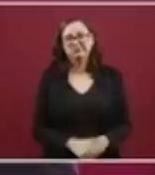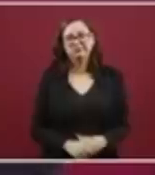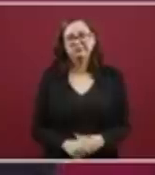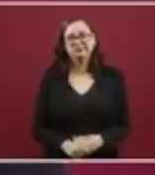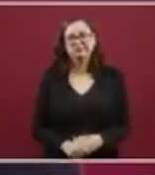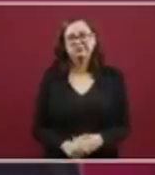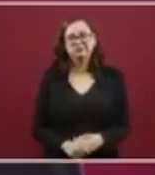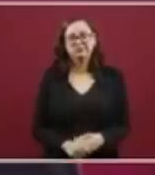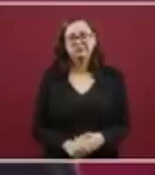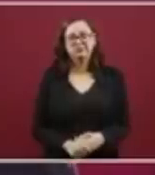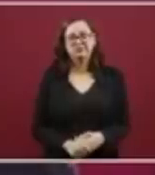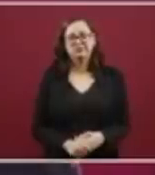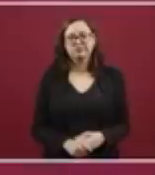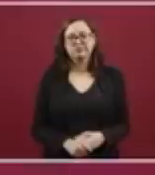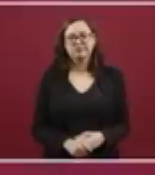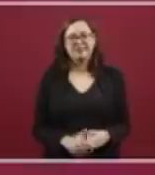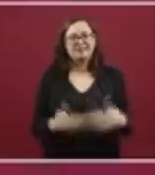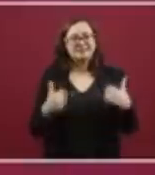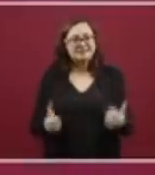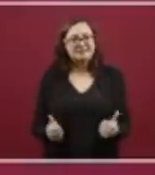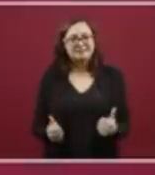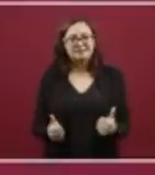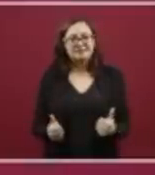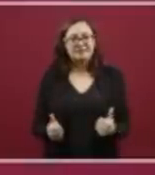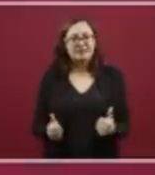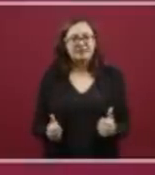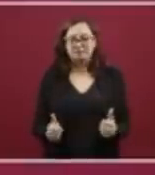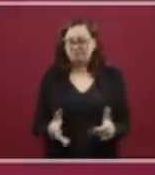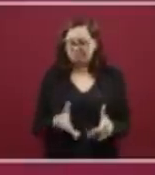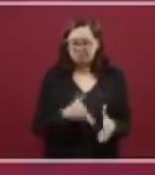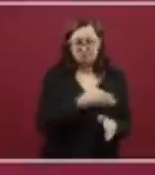Ya se terminó lo de la impunidad.